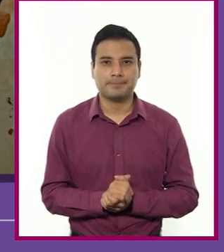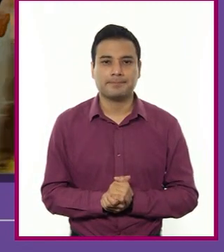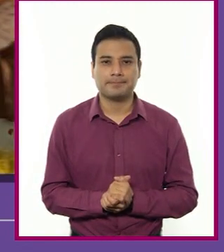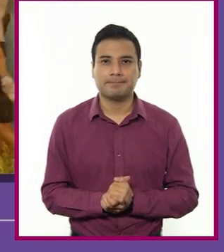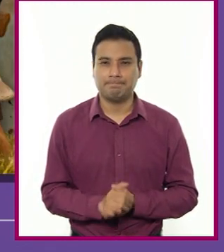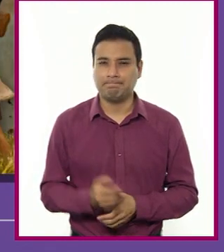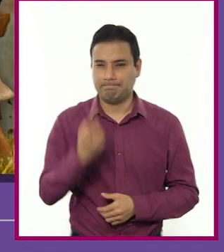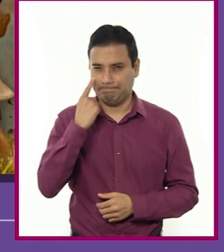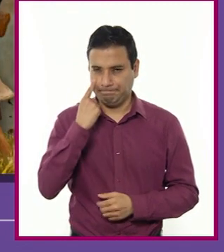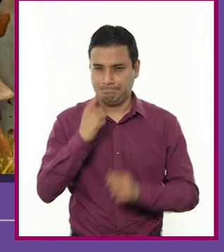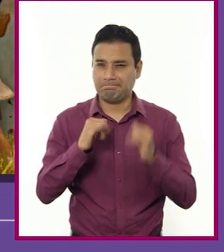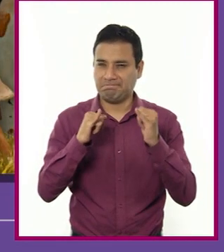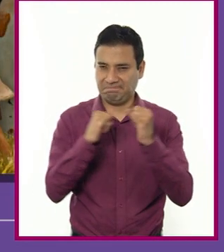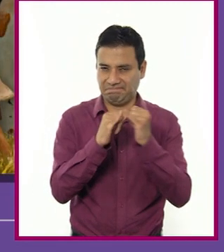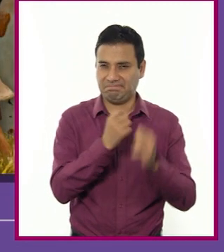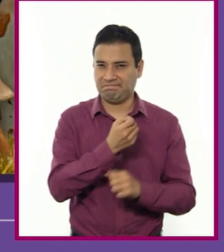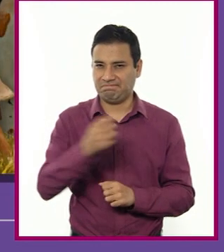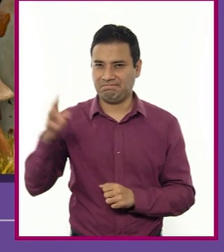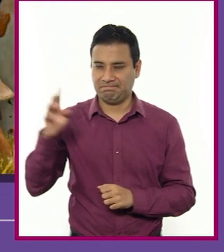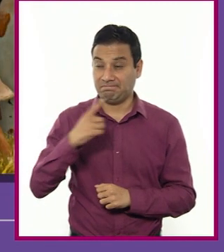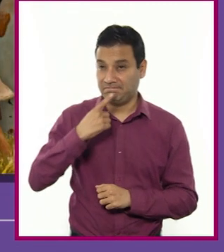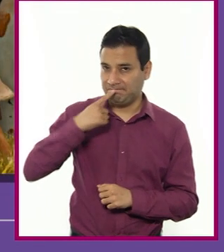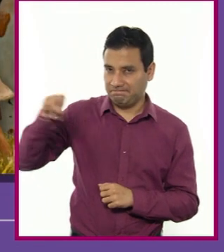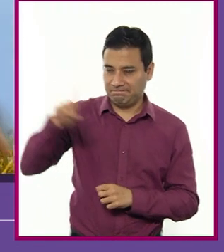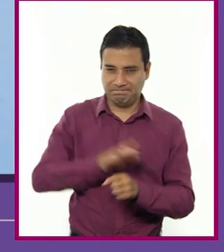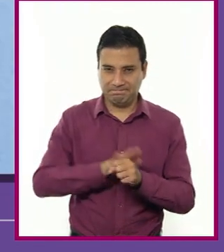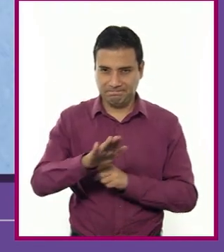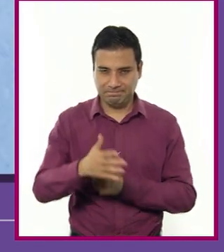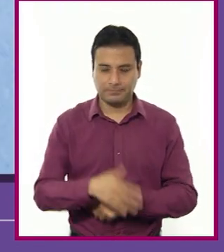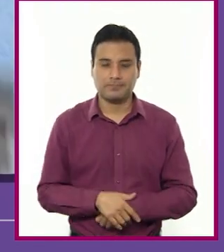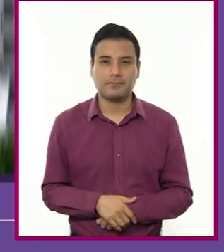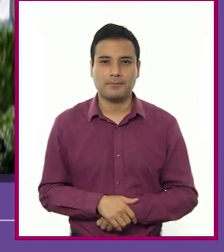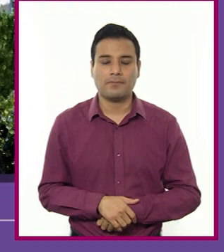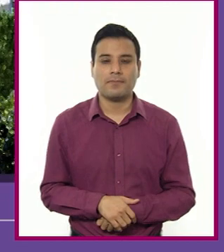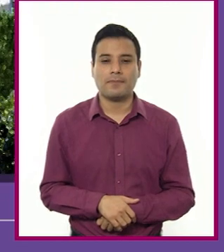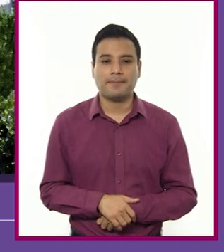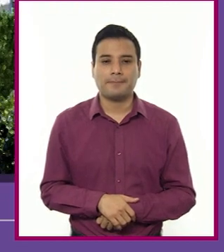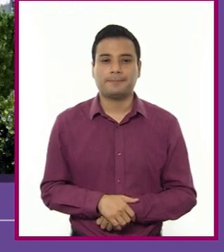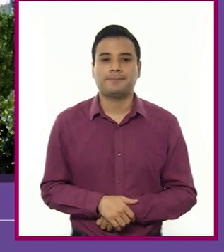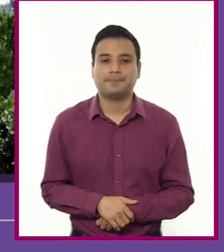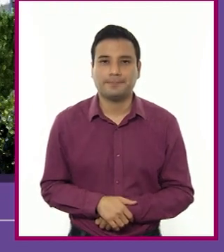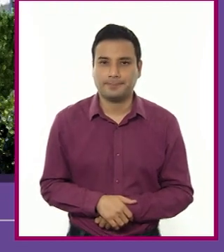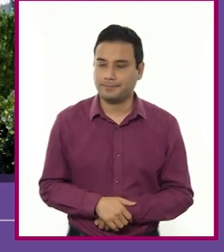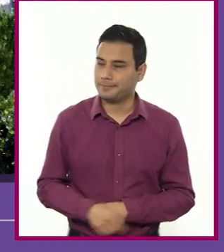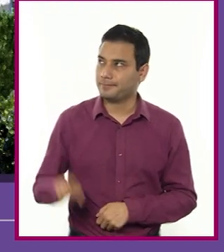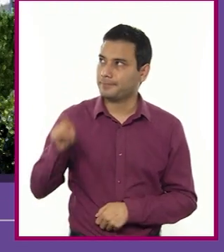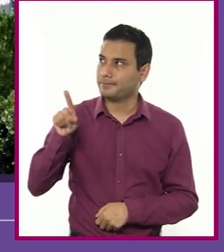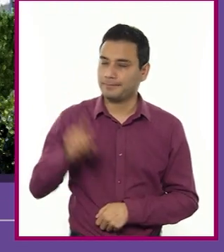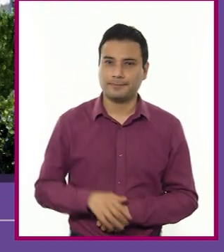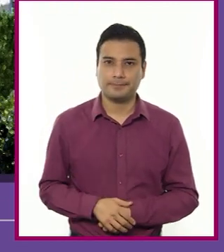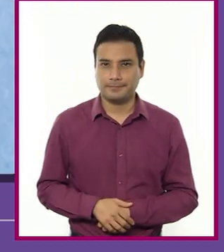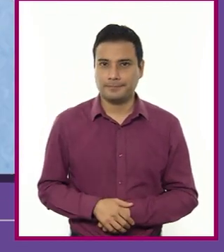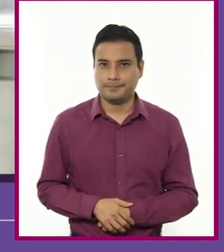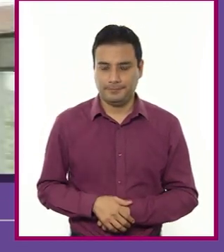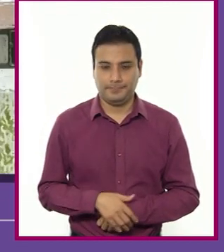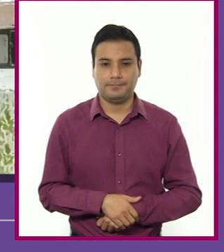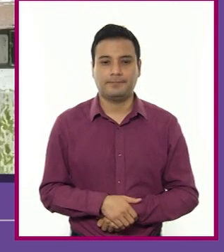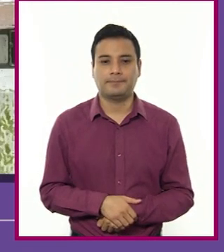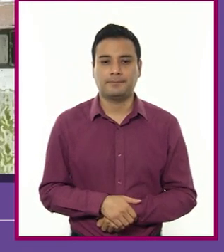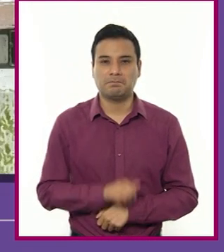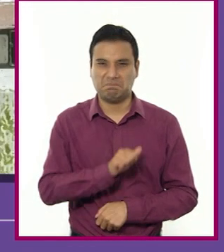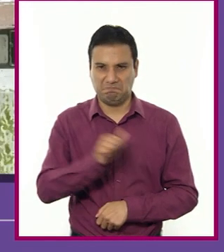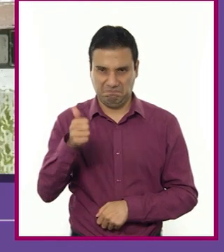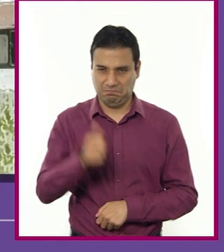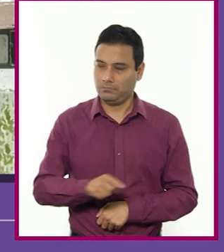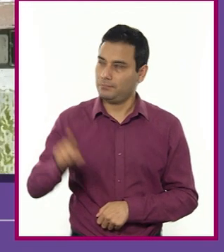instituciones a las cuales se puede acudir para hacer valer los derechos son La Comisión Nacional de los Derechos Humanos. la